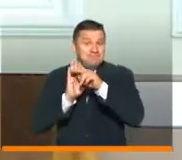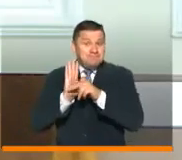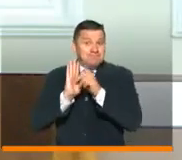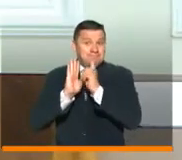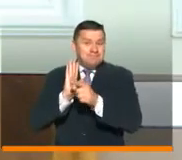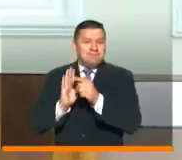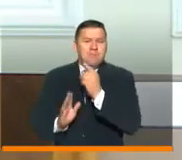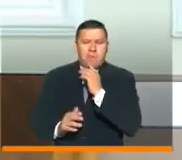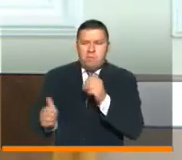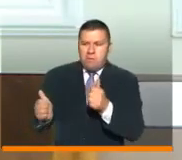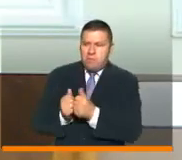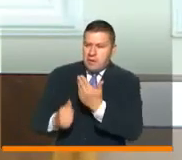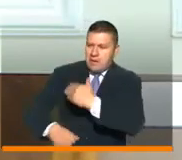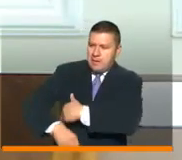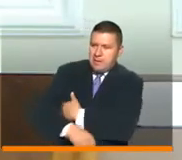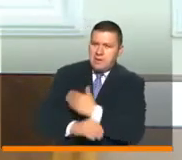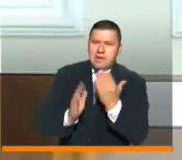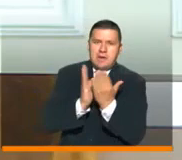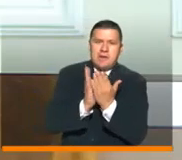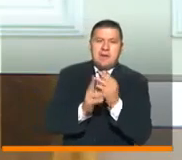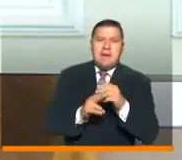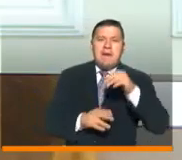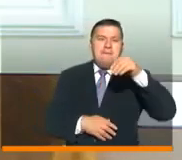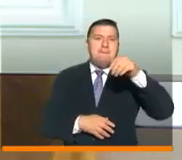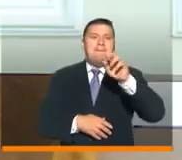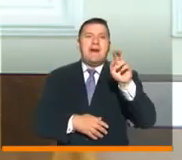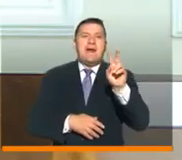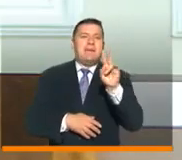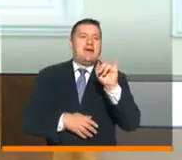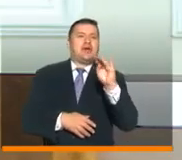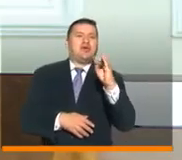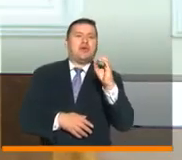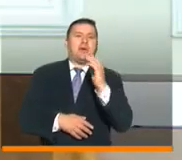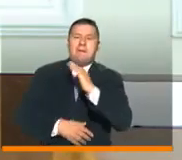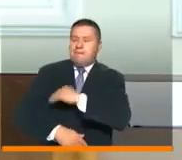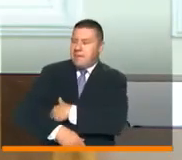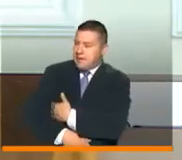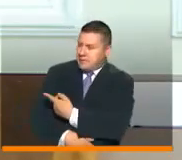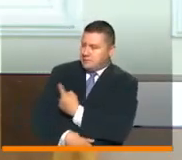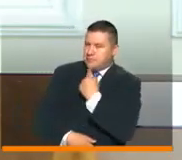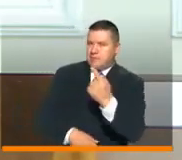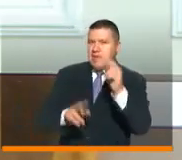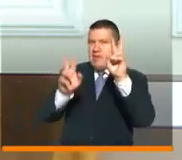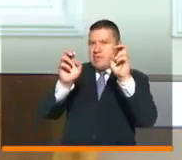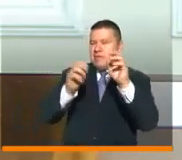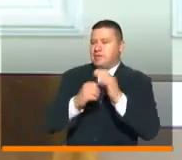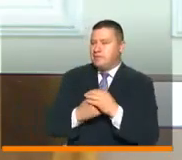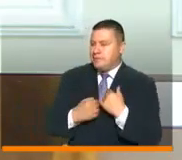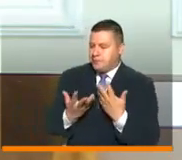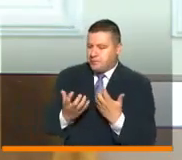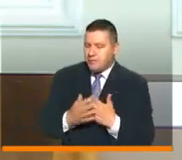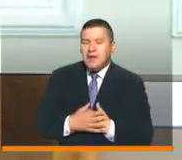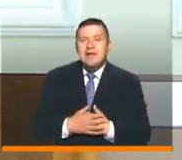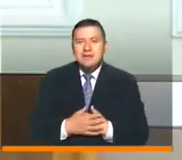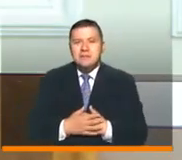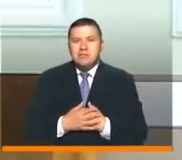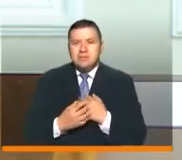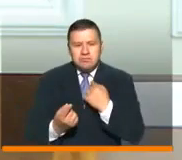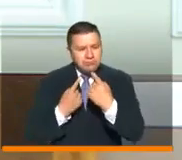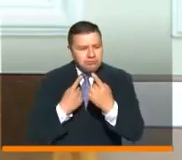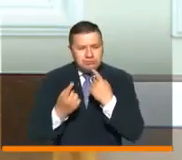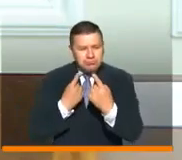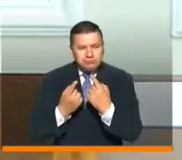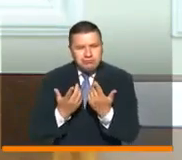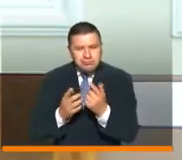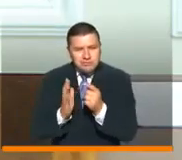con nosotros la ministra de Educación, María Victoria Angulo. Ministra, varios temas que yo quisiera que le habláramos